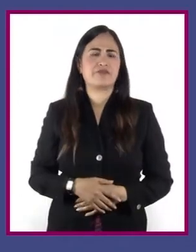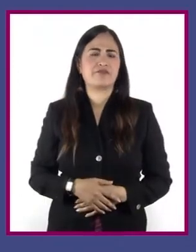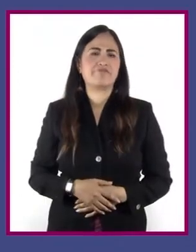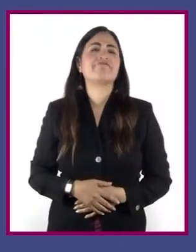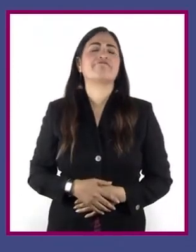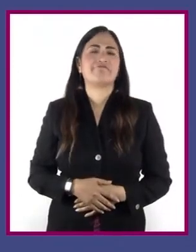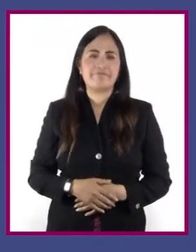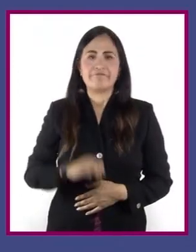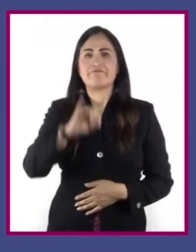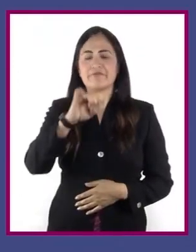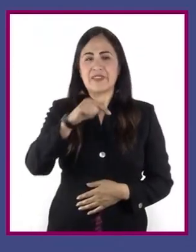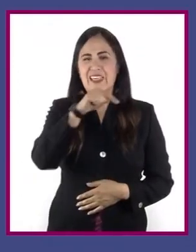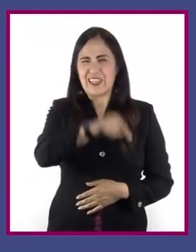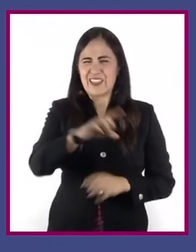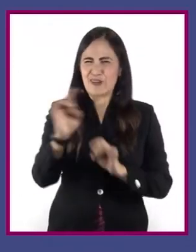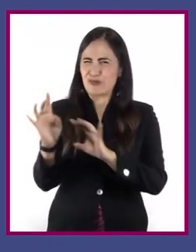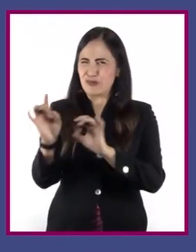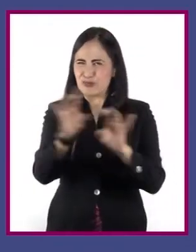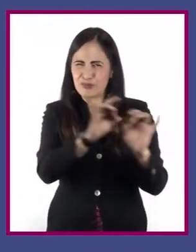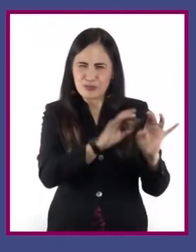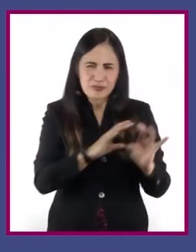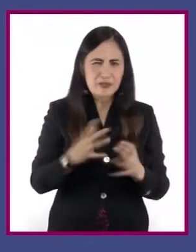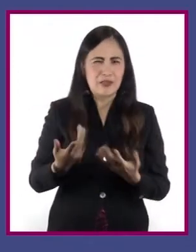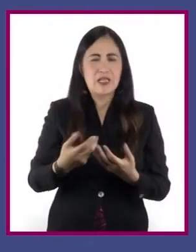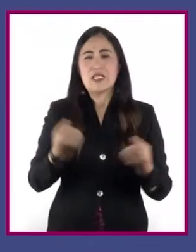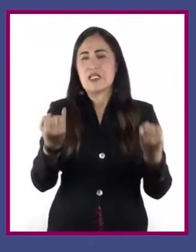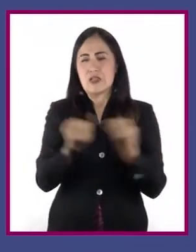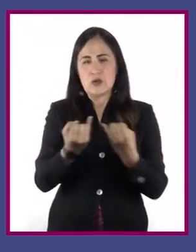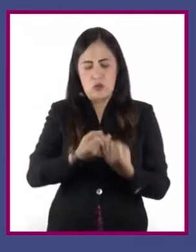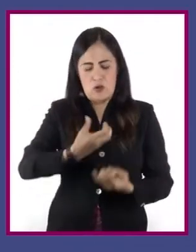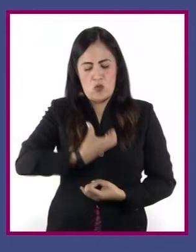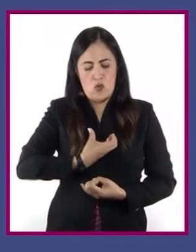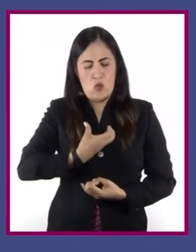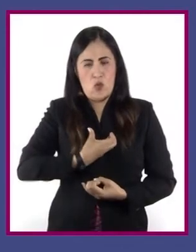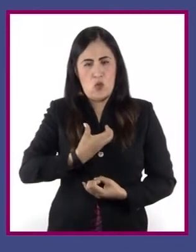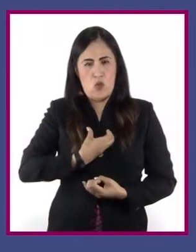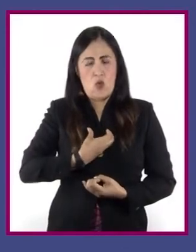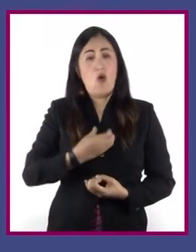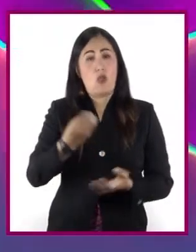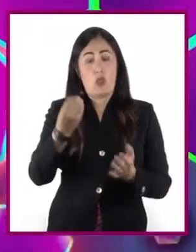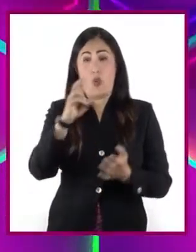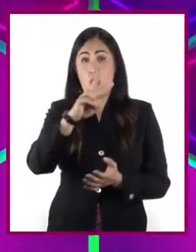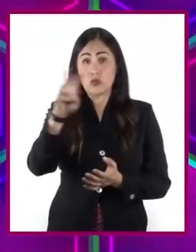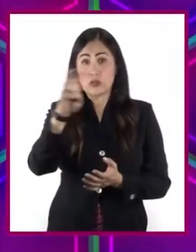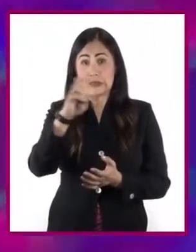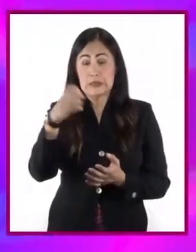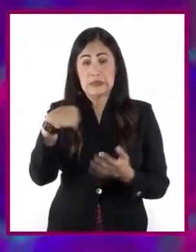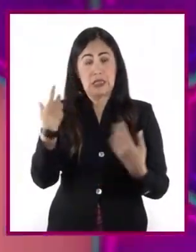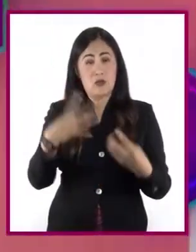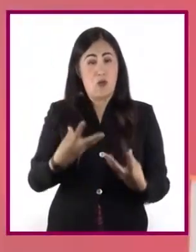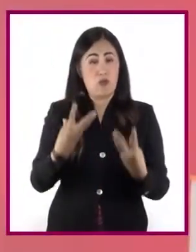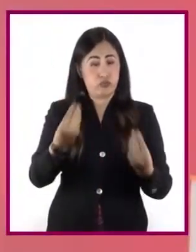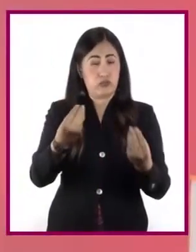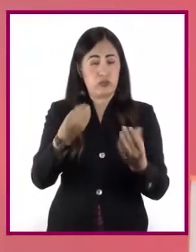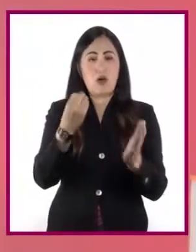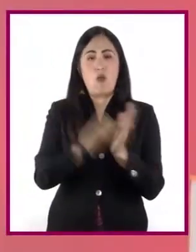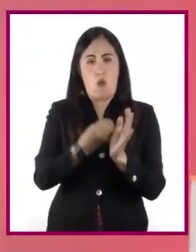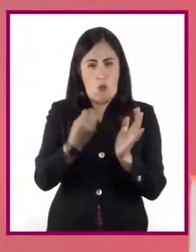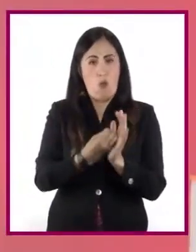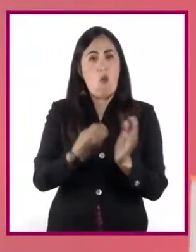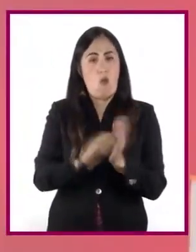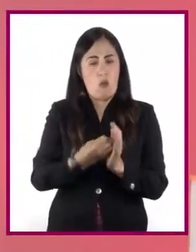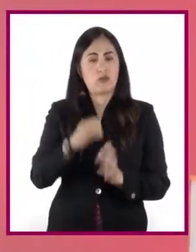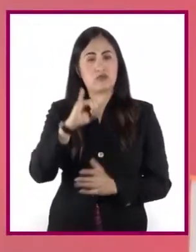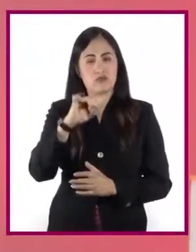debido sortear y sus más de 200 preseas, la mayoría de oro. Me parece muy